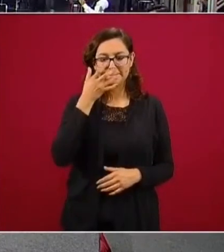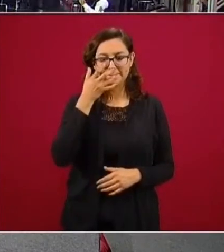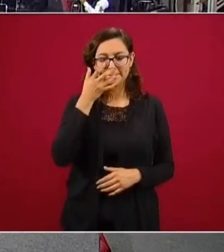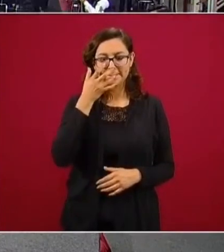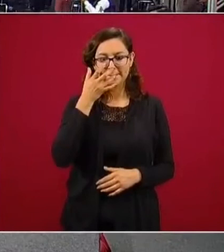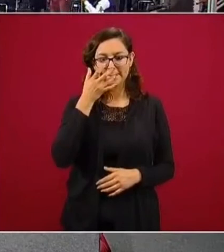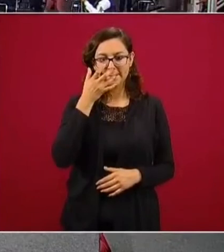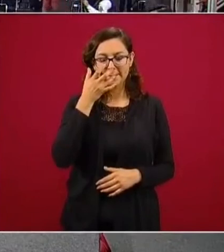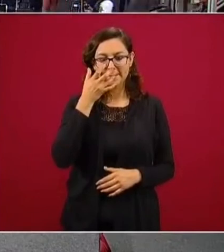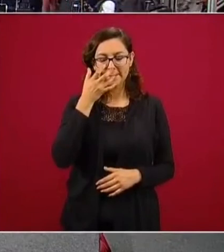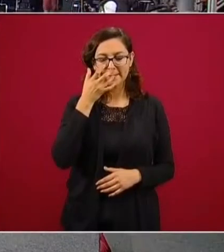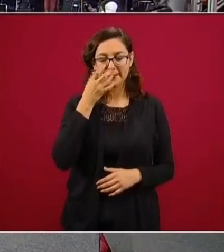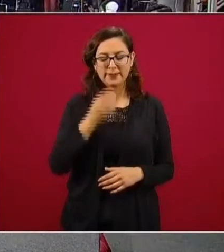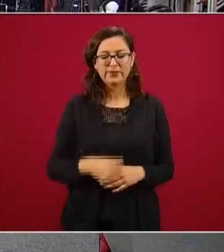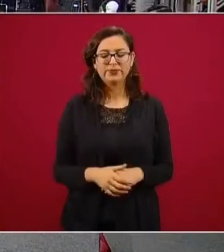que proceda.